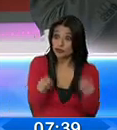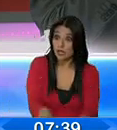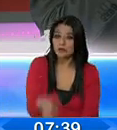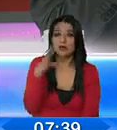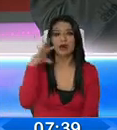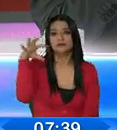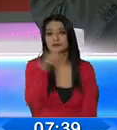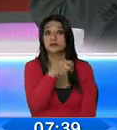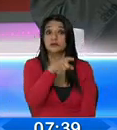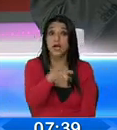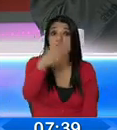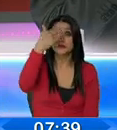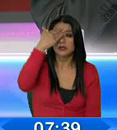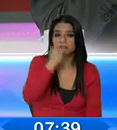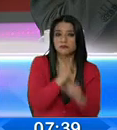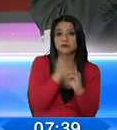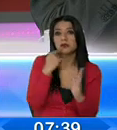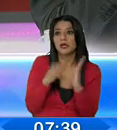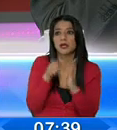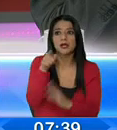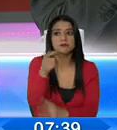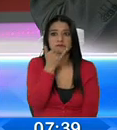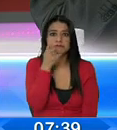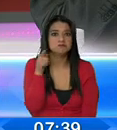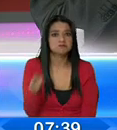las instituciones cuando estaban